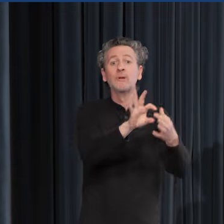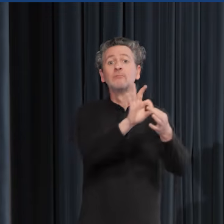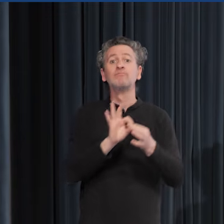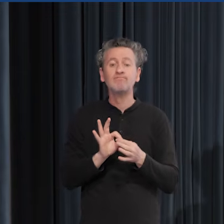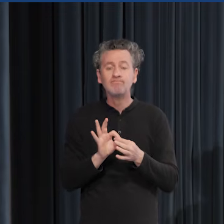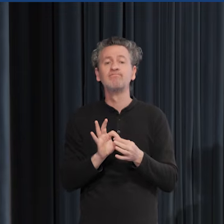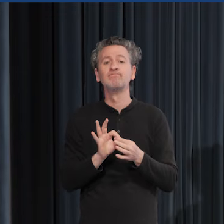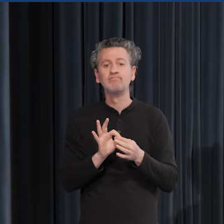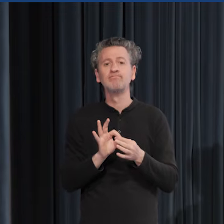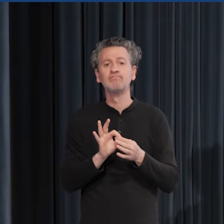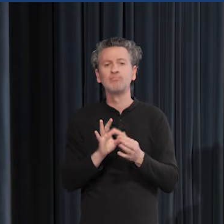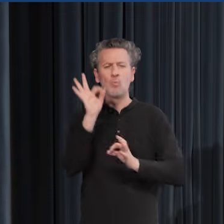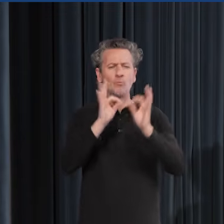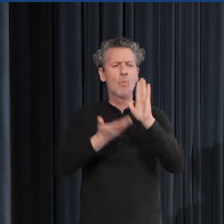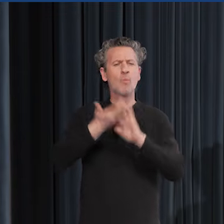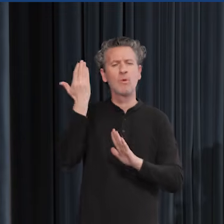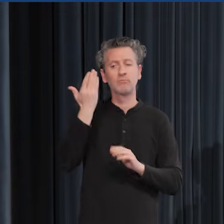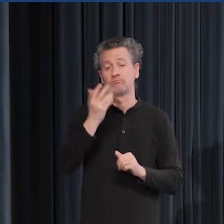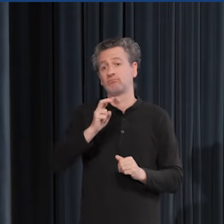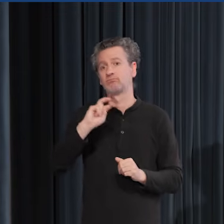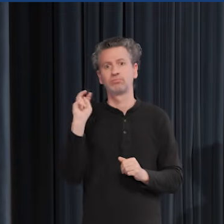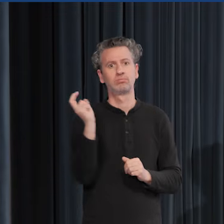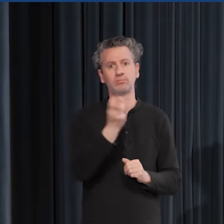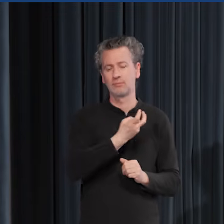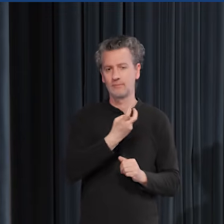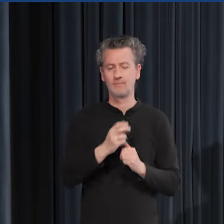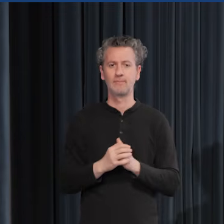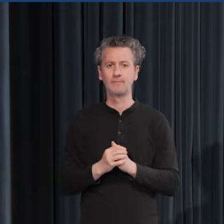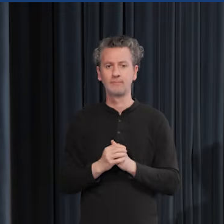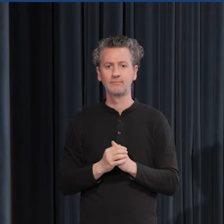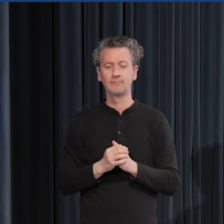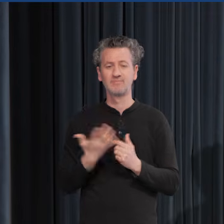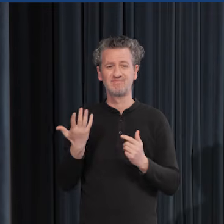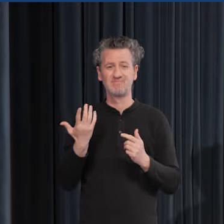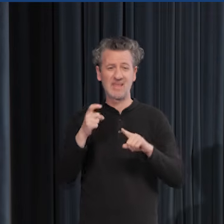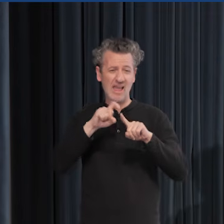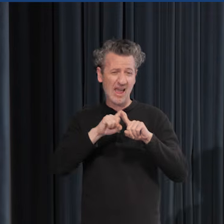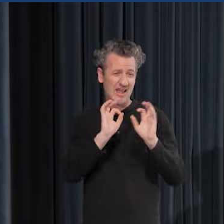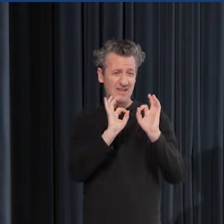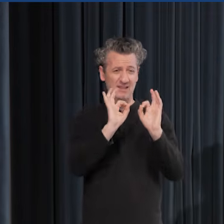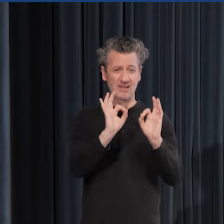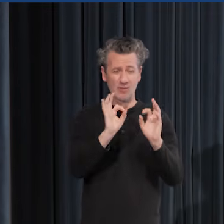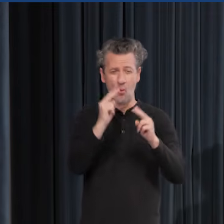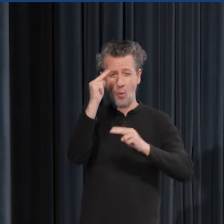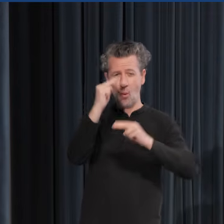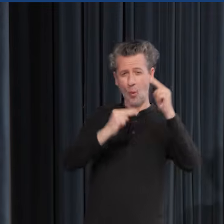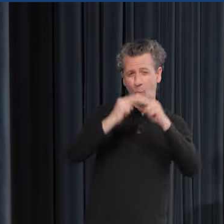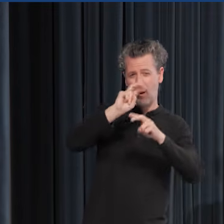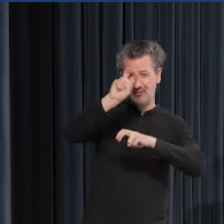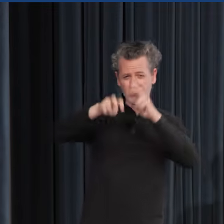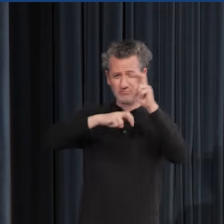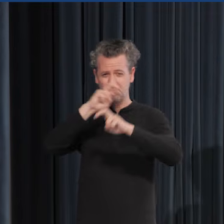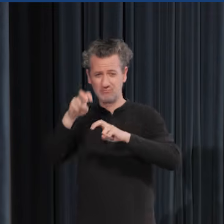índices elevados, pues son muy diversas, pero podemos indicar que las características de las obras de construcción en sí